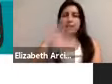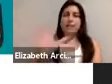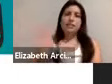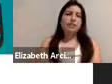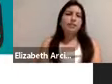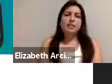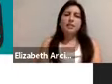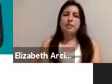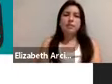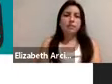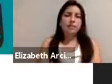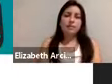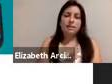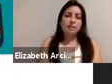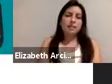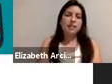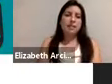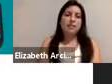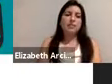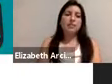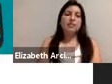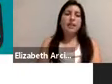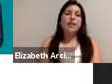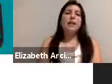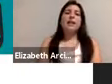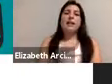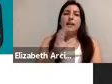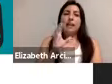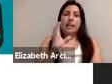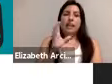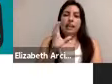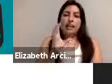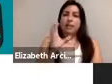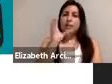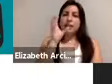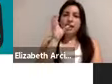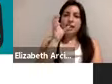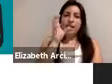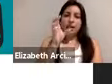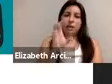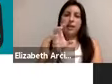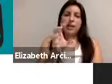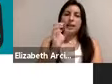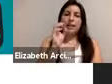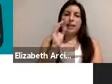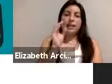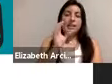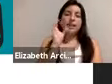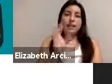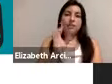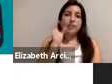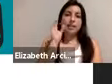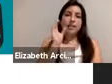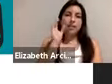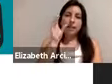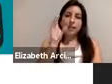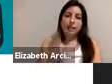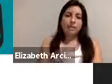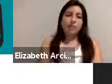La refracción en pacientes neurológicos se va a hacer de manera convencional. La que tú creas adecuada, la técnica que tú